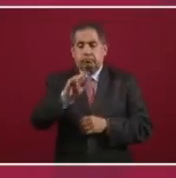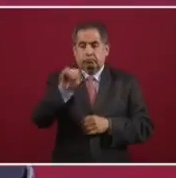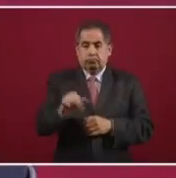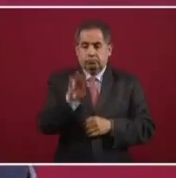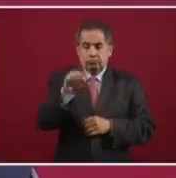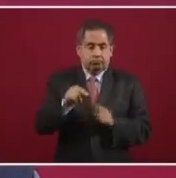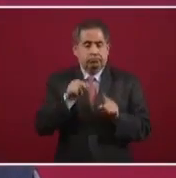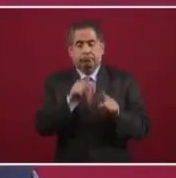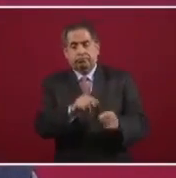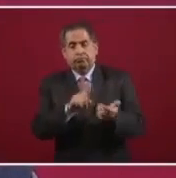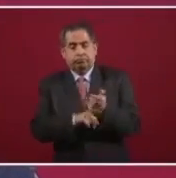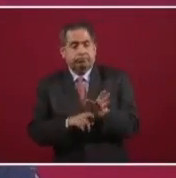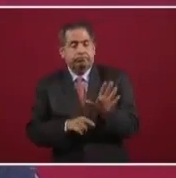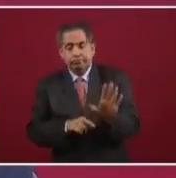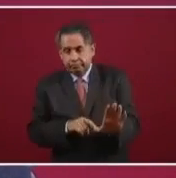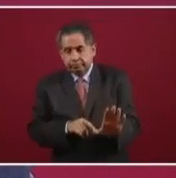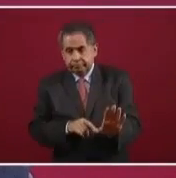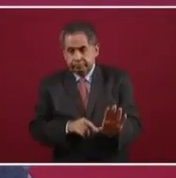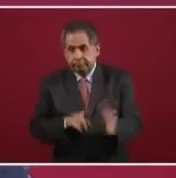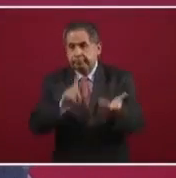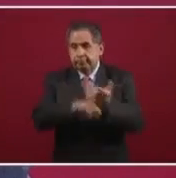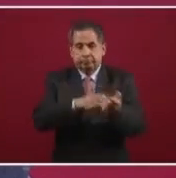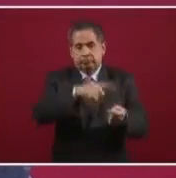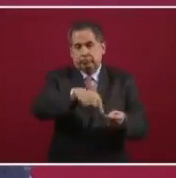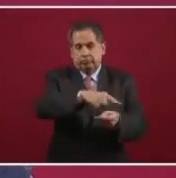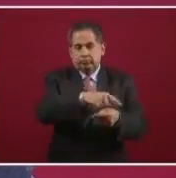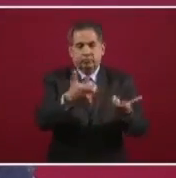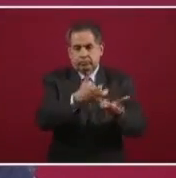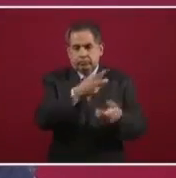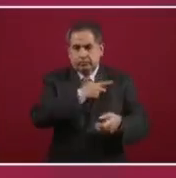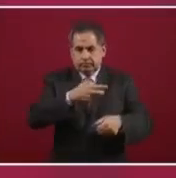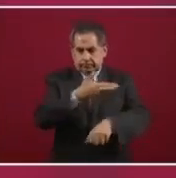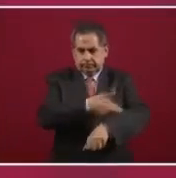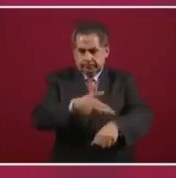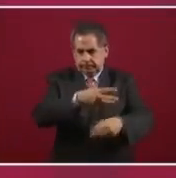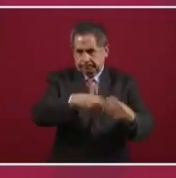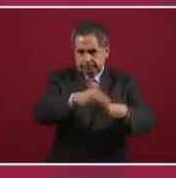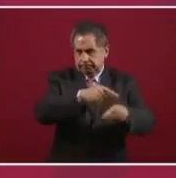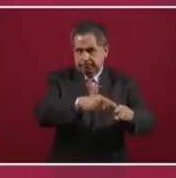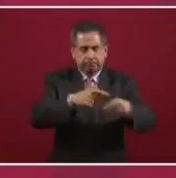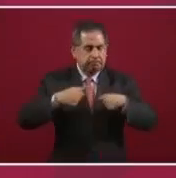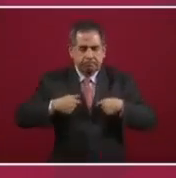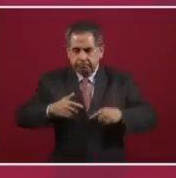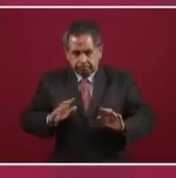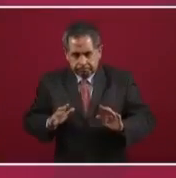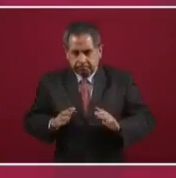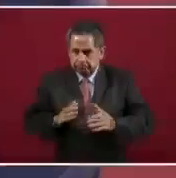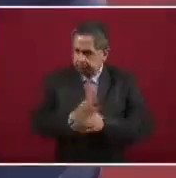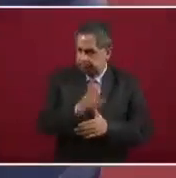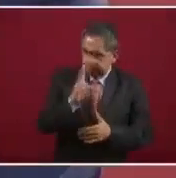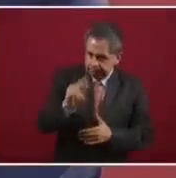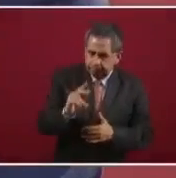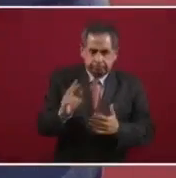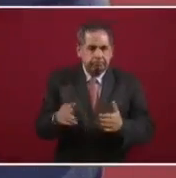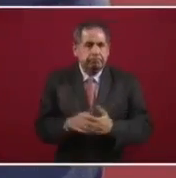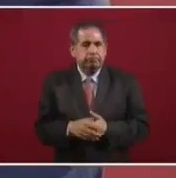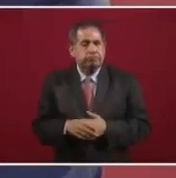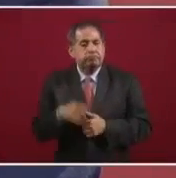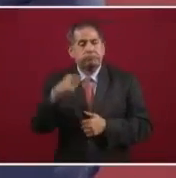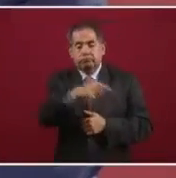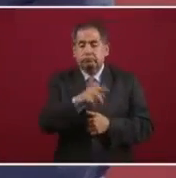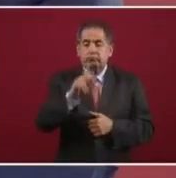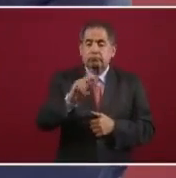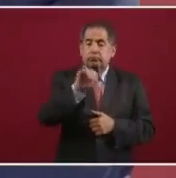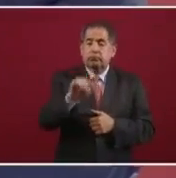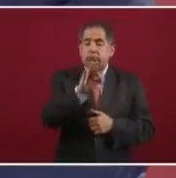darse al interior del mismo Poder Judicial, que el Poder Judicial debe